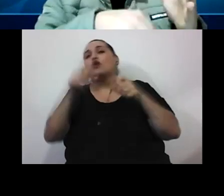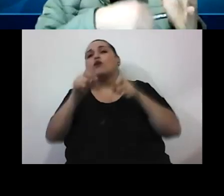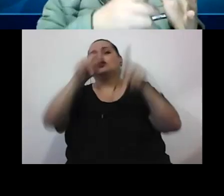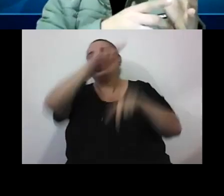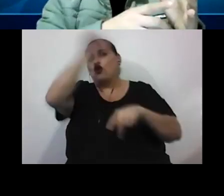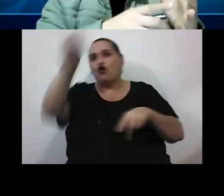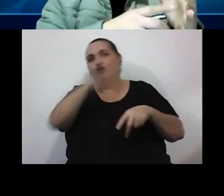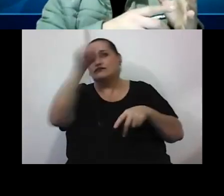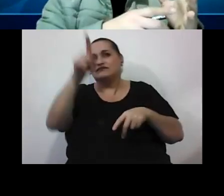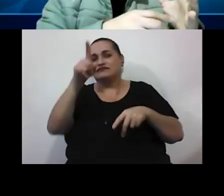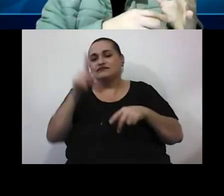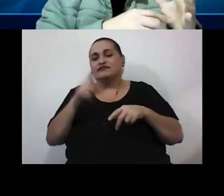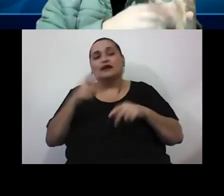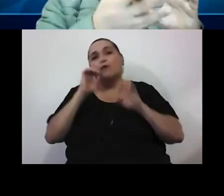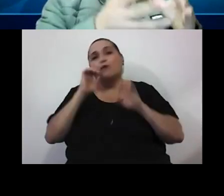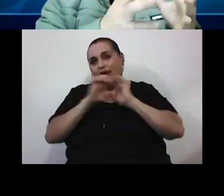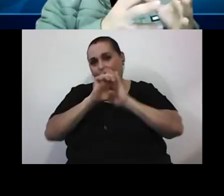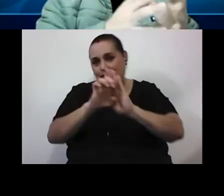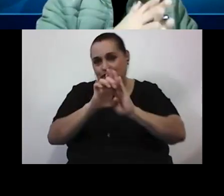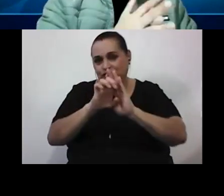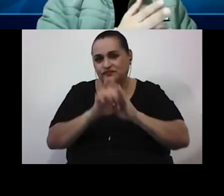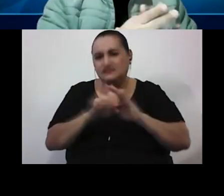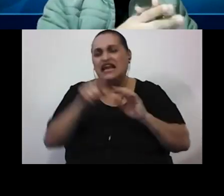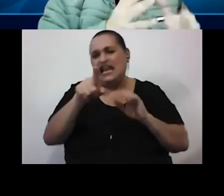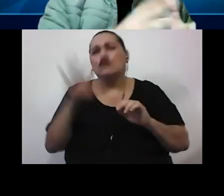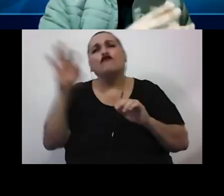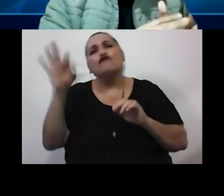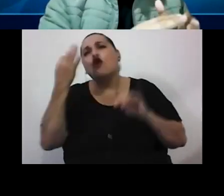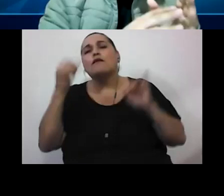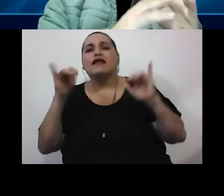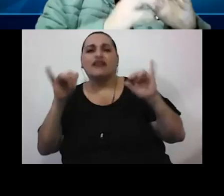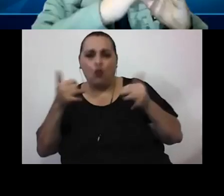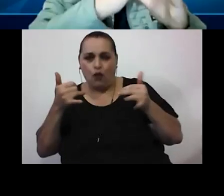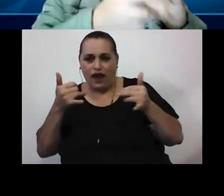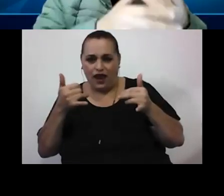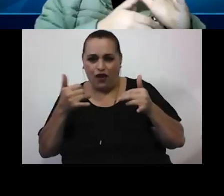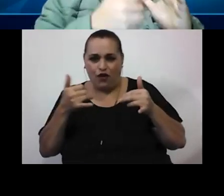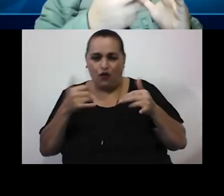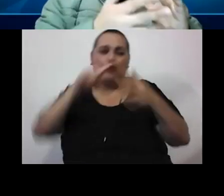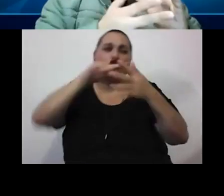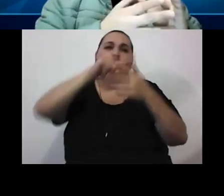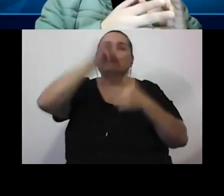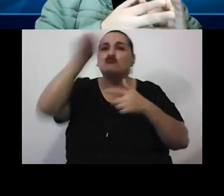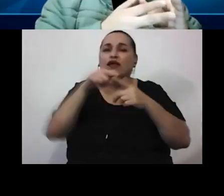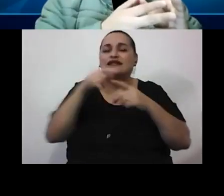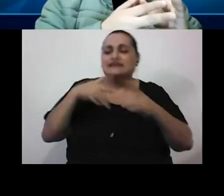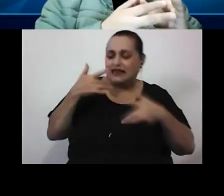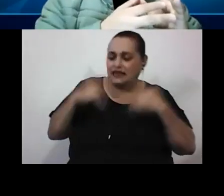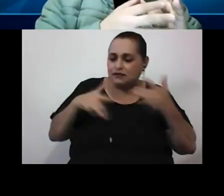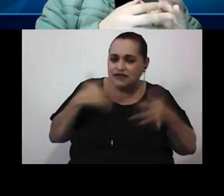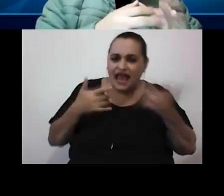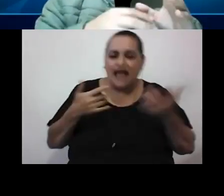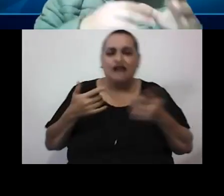lo tira al azar, por ejemplo. Y bueno, y esa es una manera de juego. Igual con la rueda de sentimientos, ¿cuál sentimiento estás teniendo ahorita en este